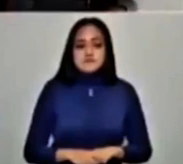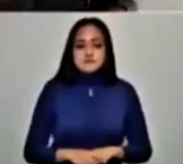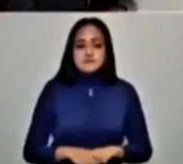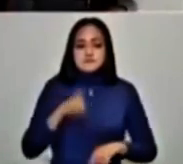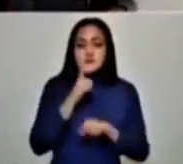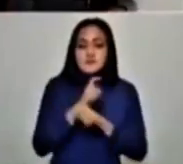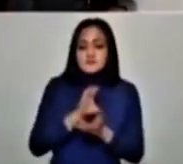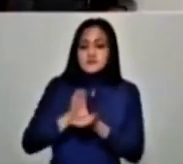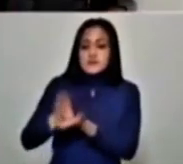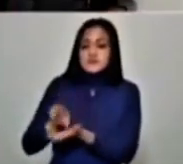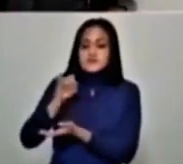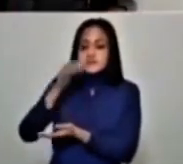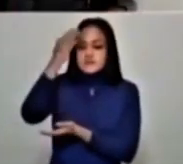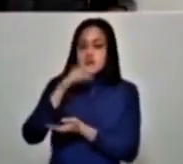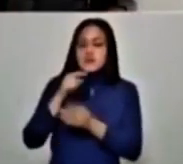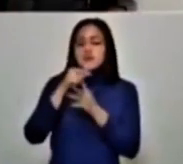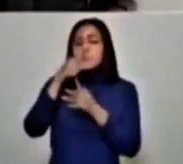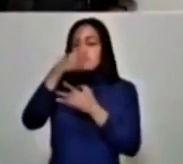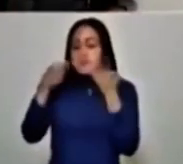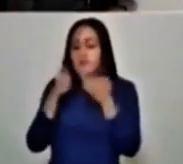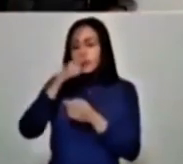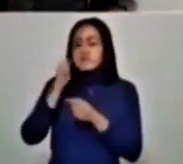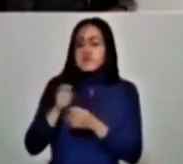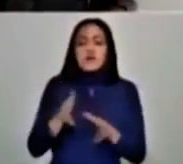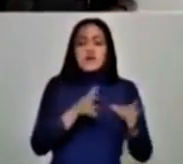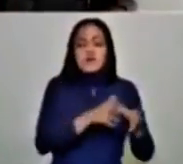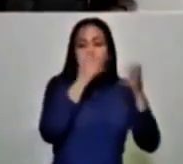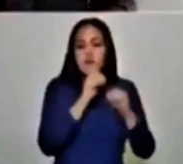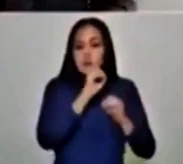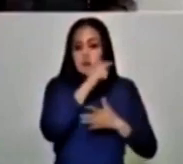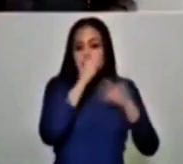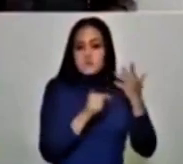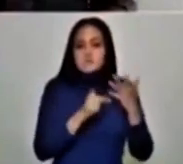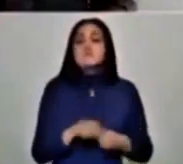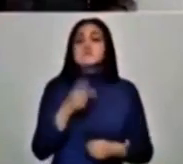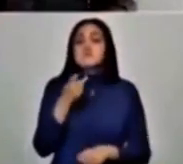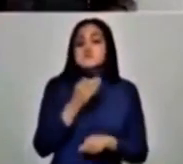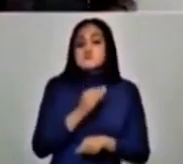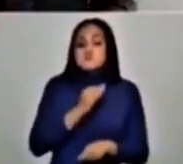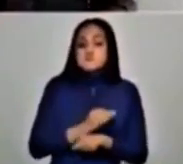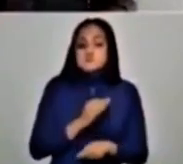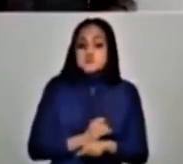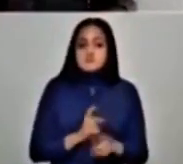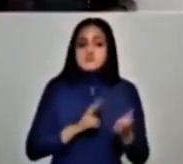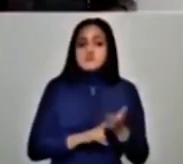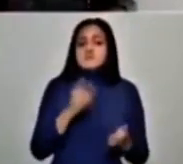etiquetados. Esos ya están destinados. Y este recurso equivale a